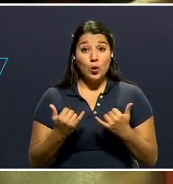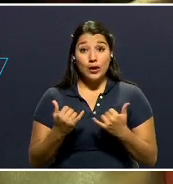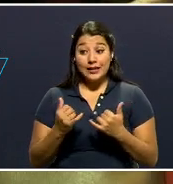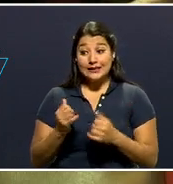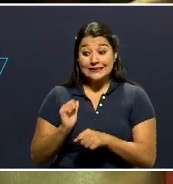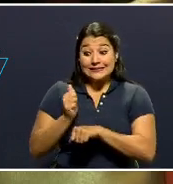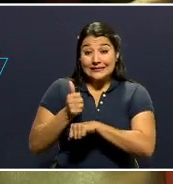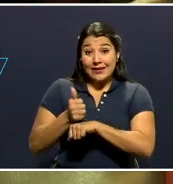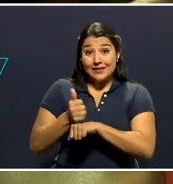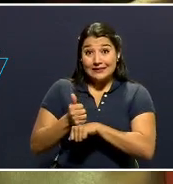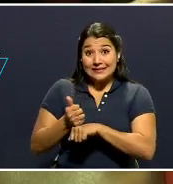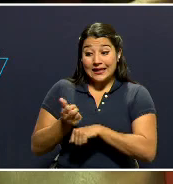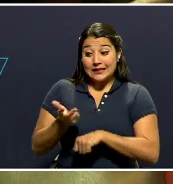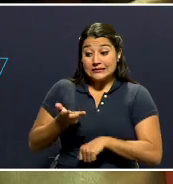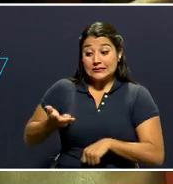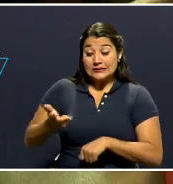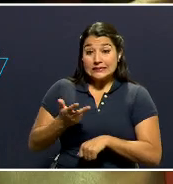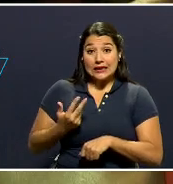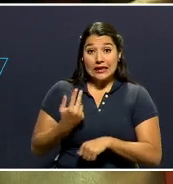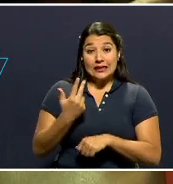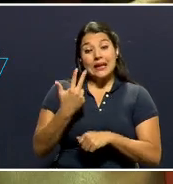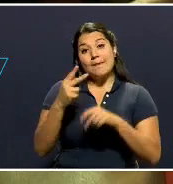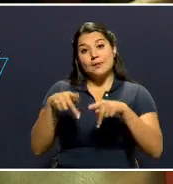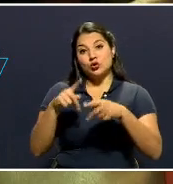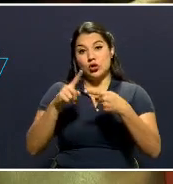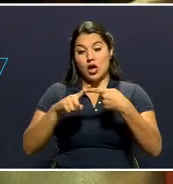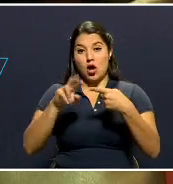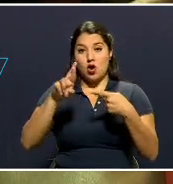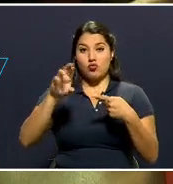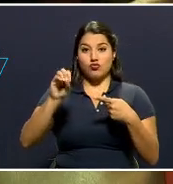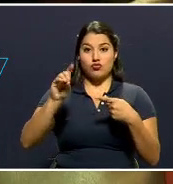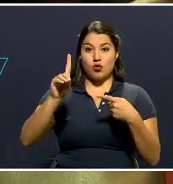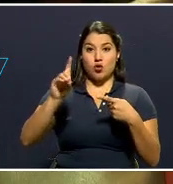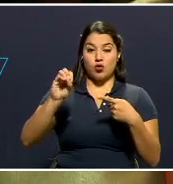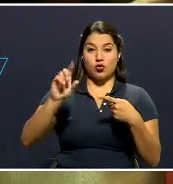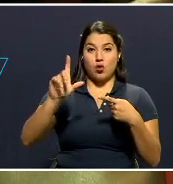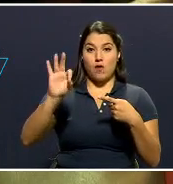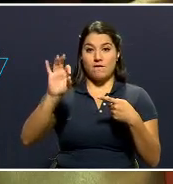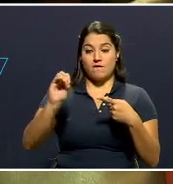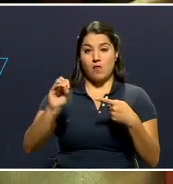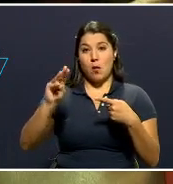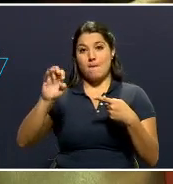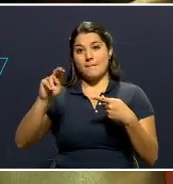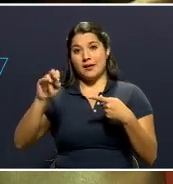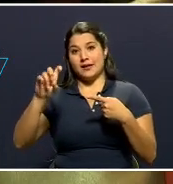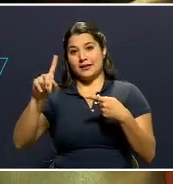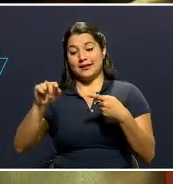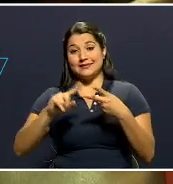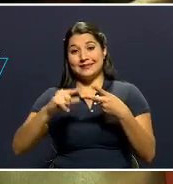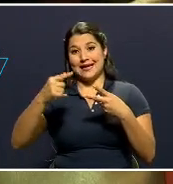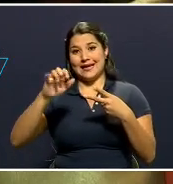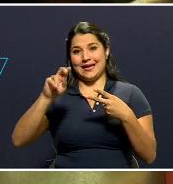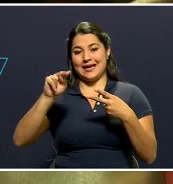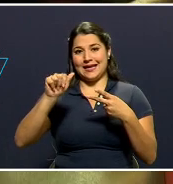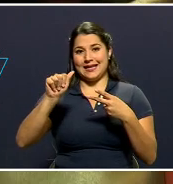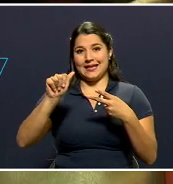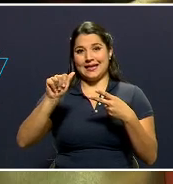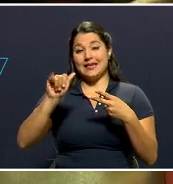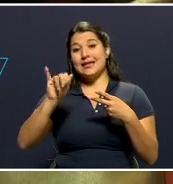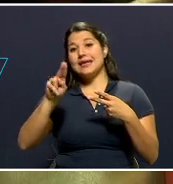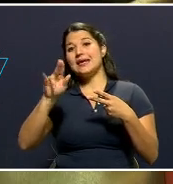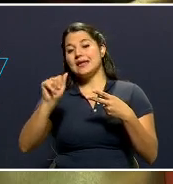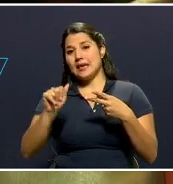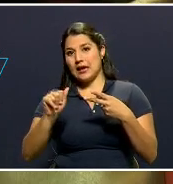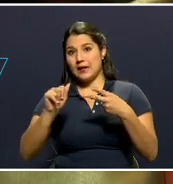configuración de don Rodolfo Méndez Mata, de doña Yanina Dinarte, de la misma doña Silvia, de quien acabamos de